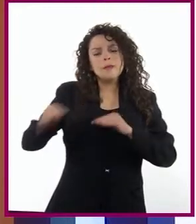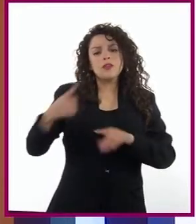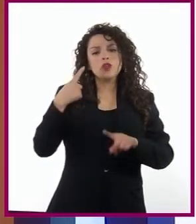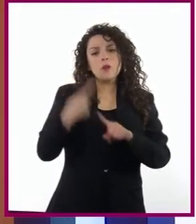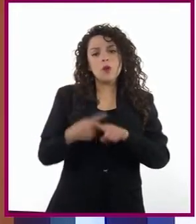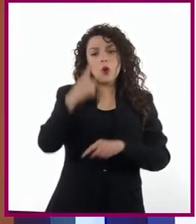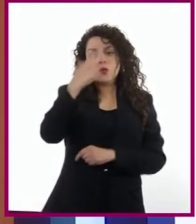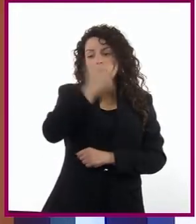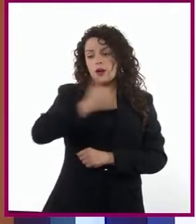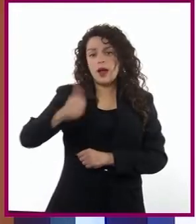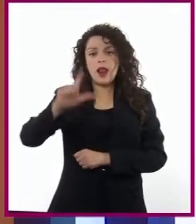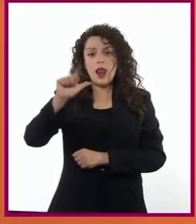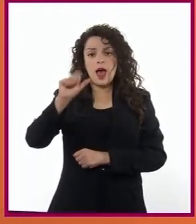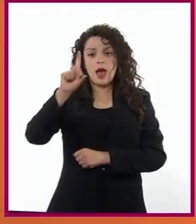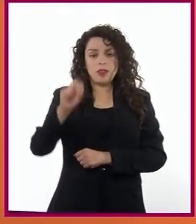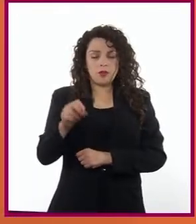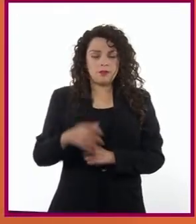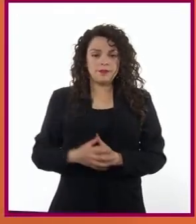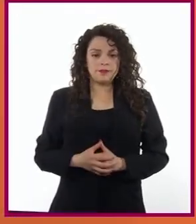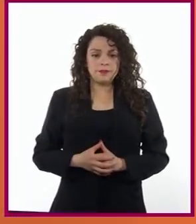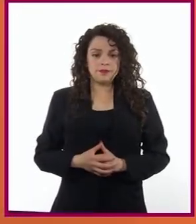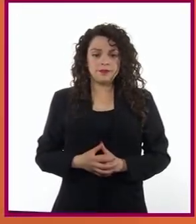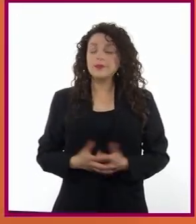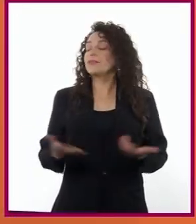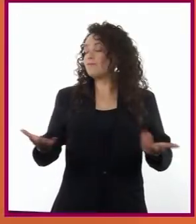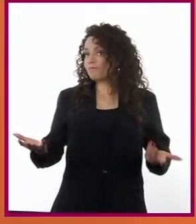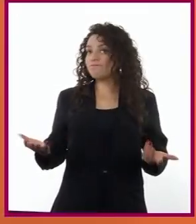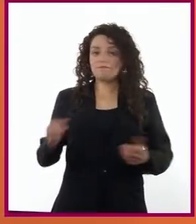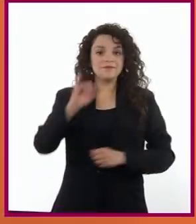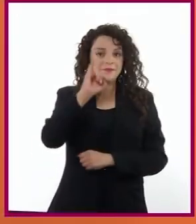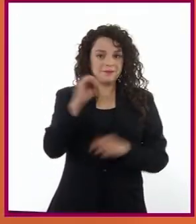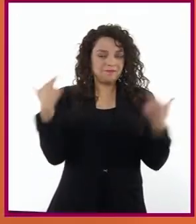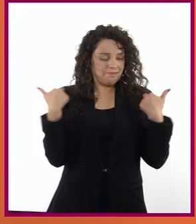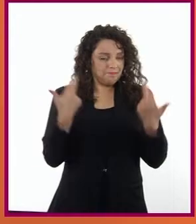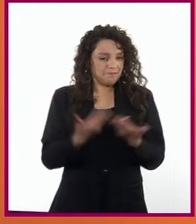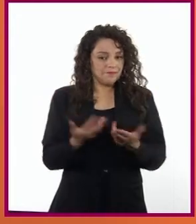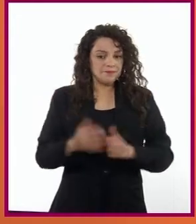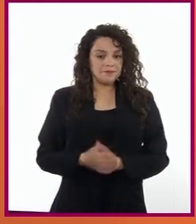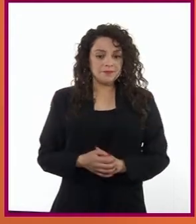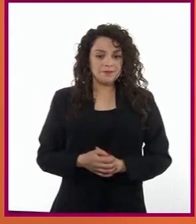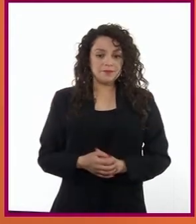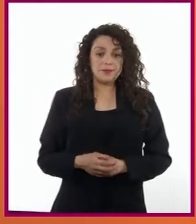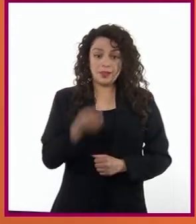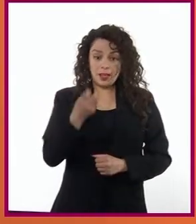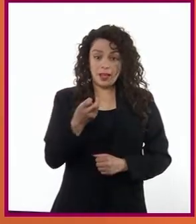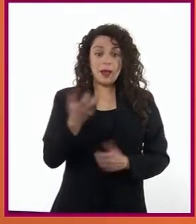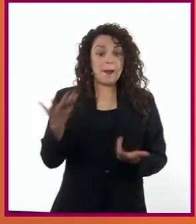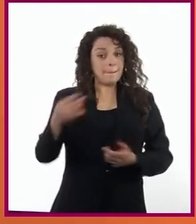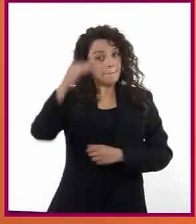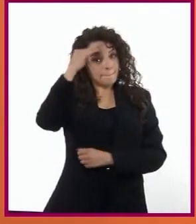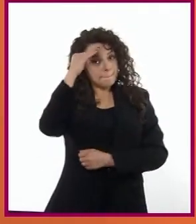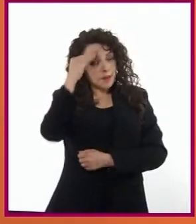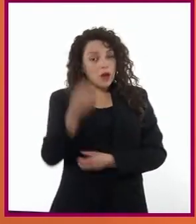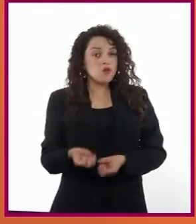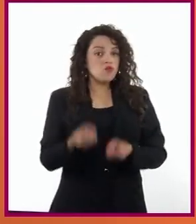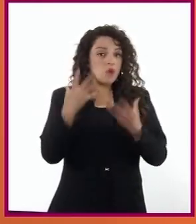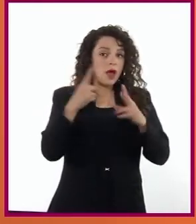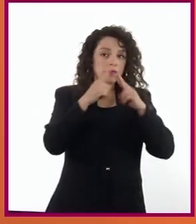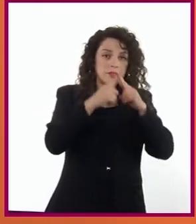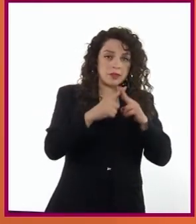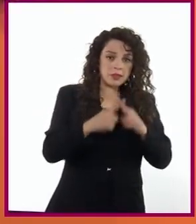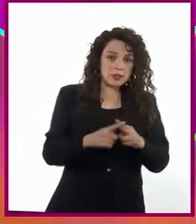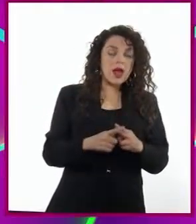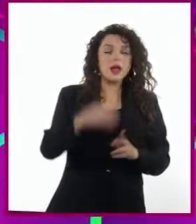lado, respectivamente. Por supuesto que sí, profesor. Para esto, considerando las medidas de la base, obtenemos